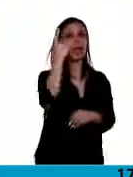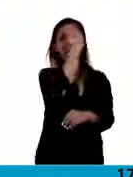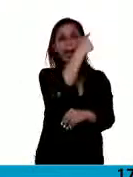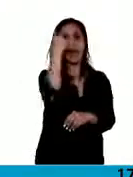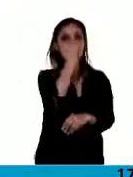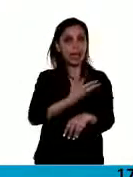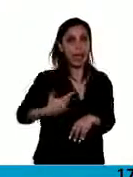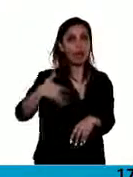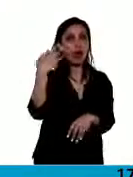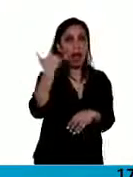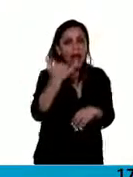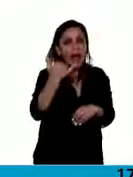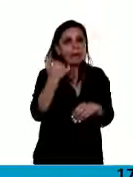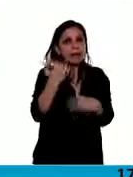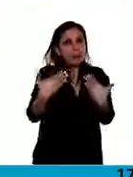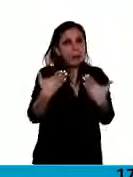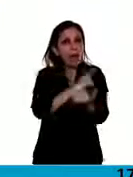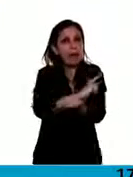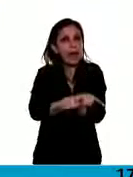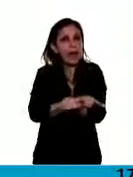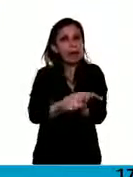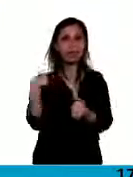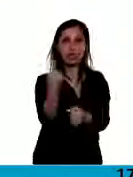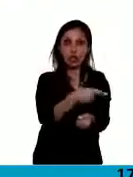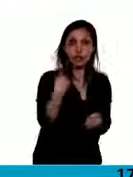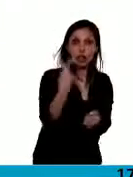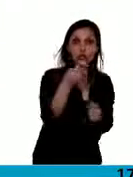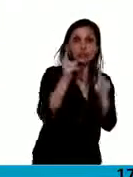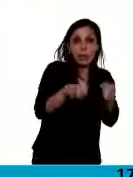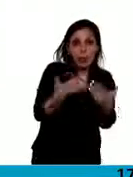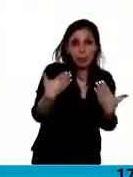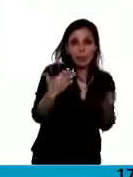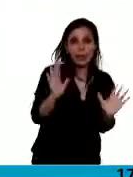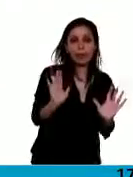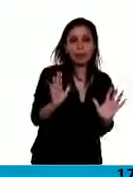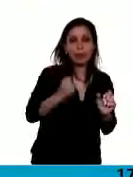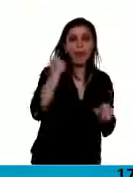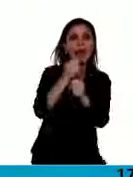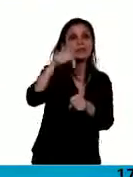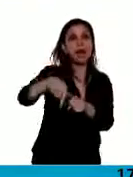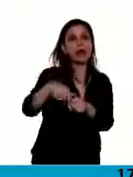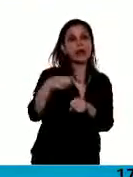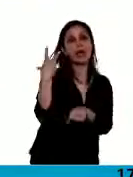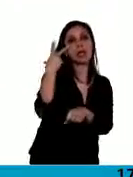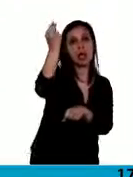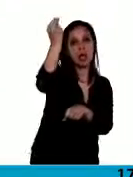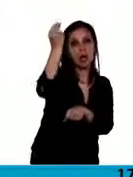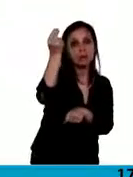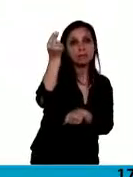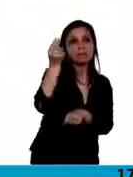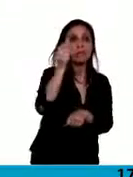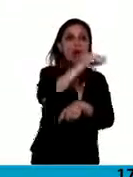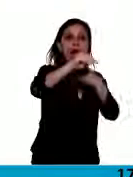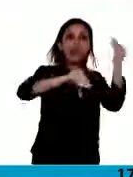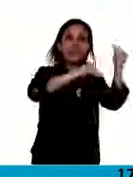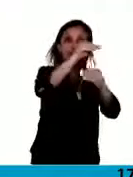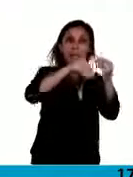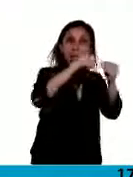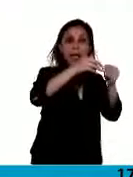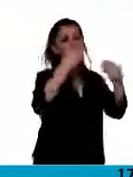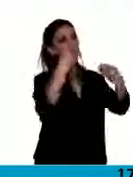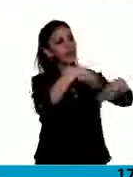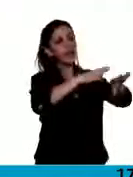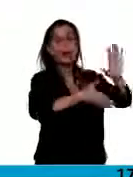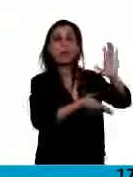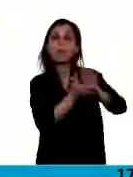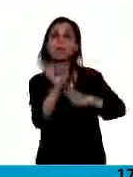hacerlo y esta Cámara también las tiene. Hasta ahora se han negado, pero estas familias no se van a ir a ningún otro lado